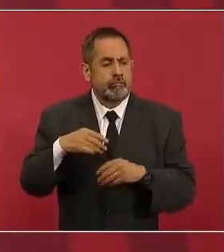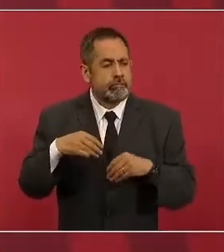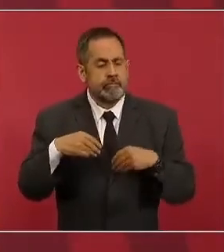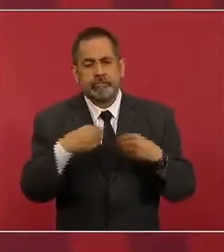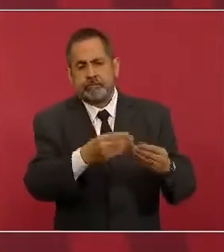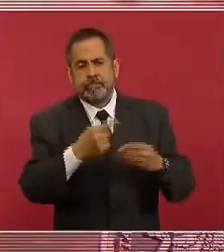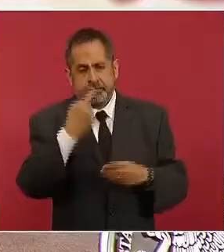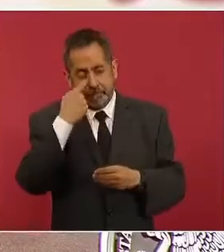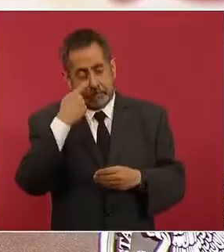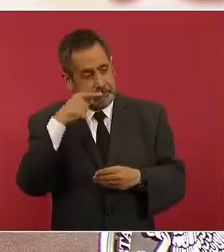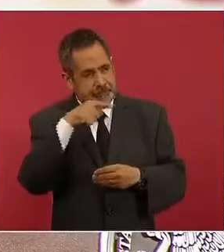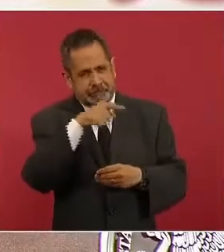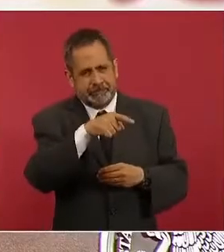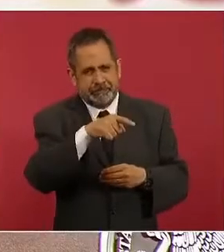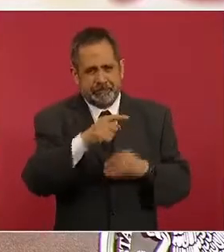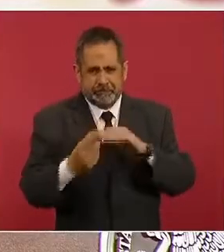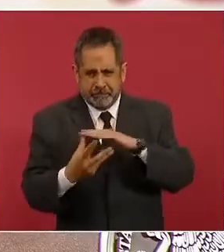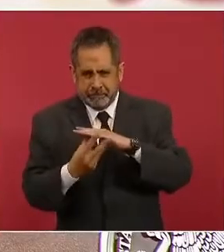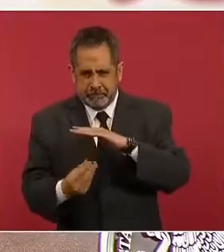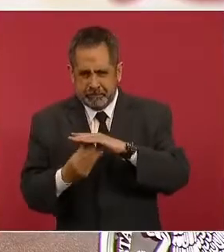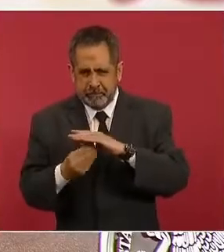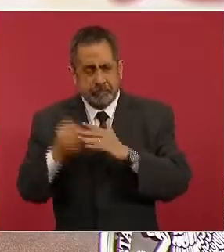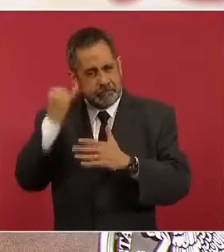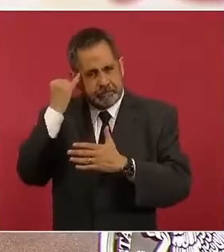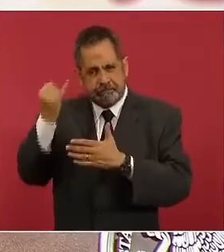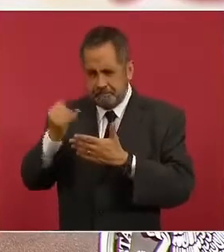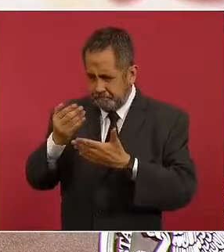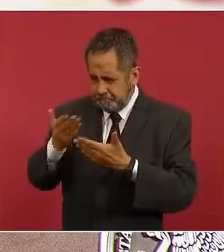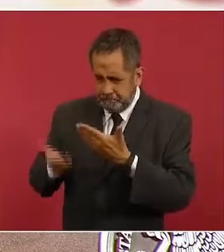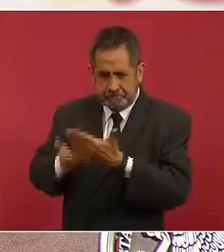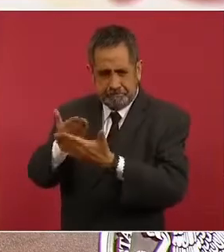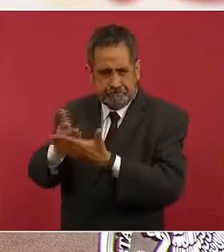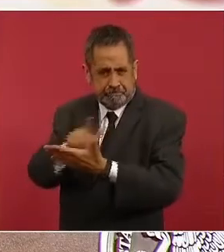entregarles copia de la iniciativa,